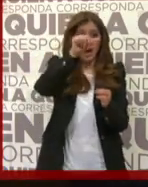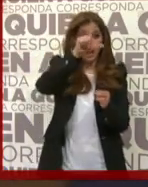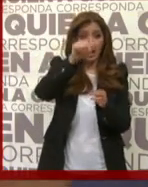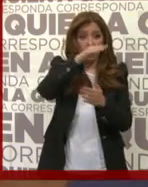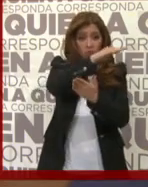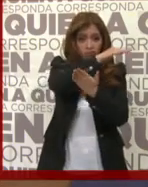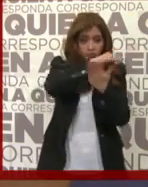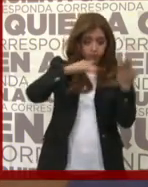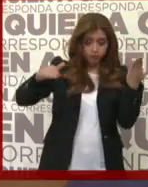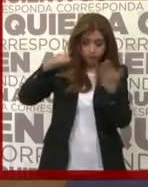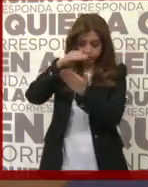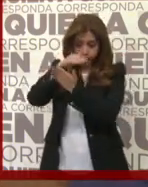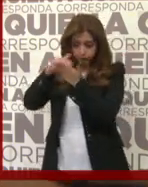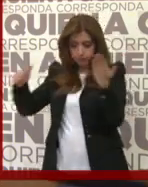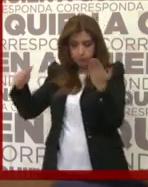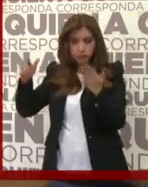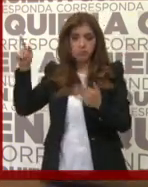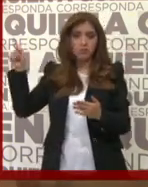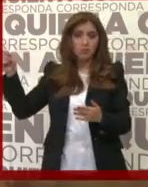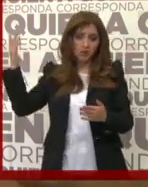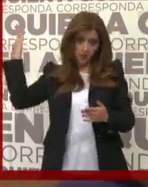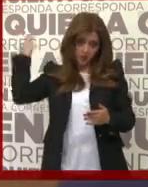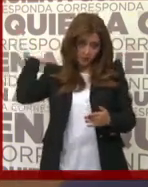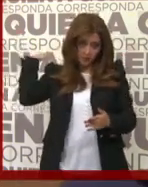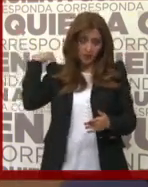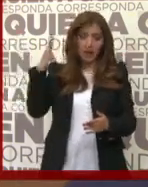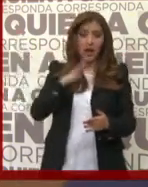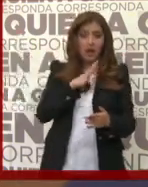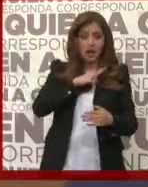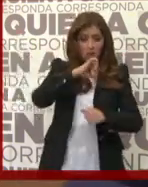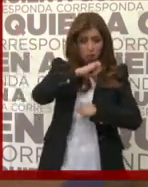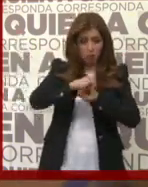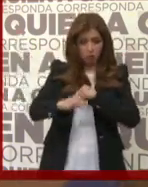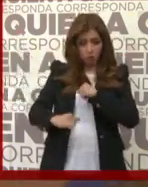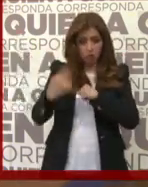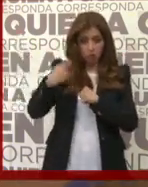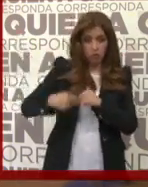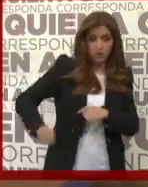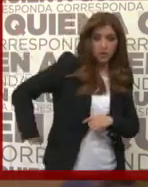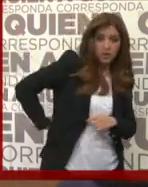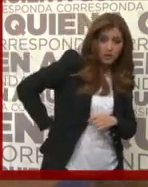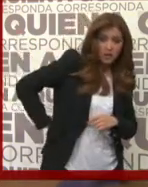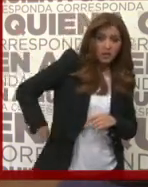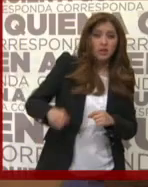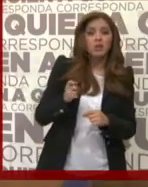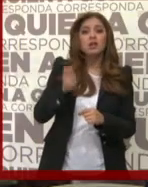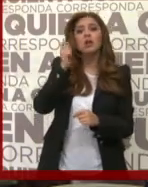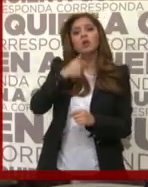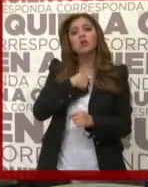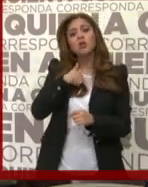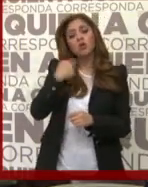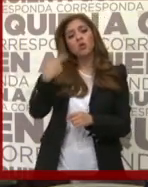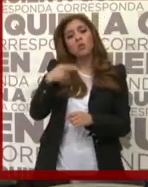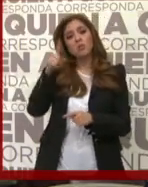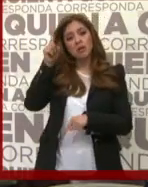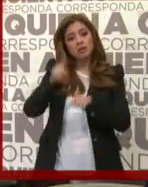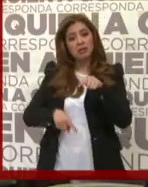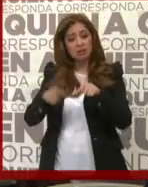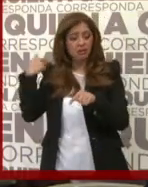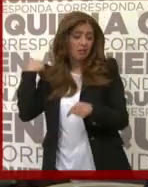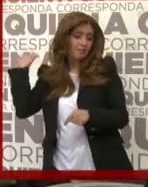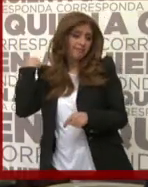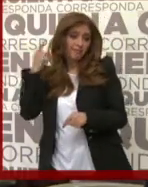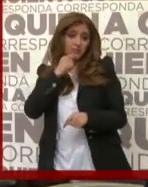pulmones. Tengo mis cicatrices. Cicatrices a las cuales yo les llamo que me quitaron las alitas. Este tipo de enfisema se